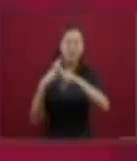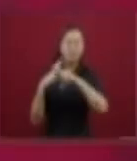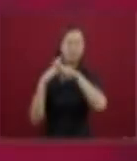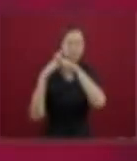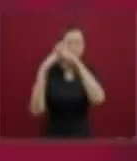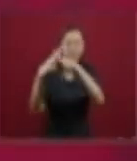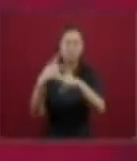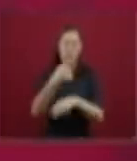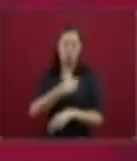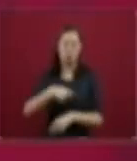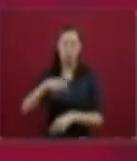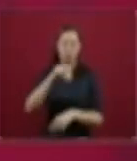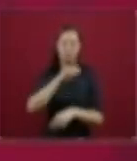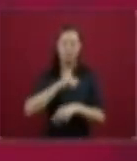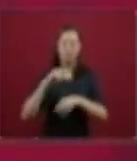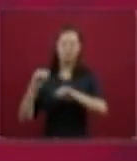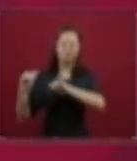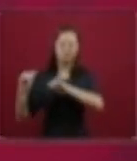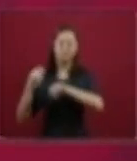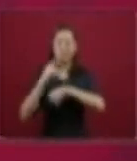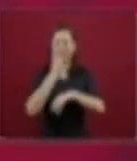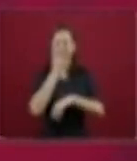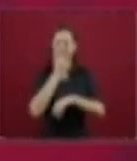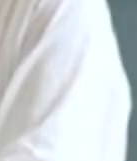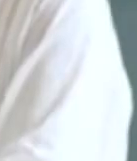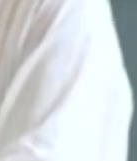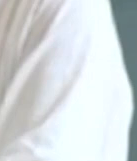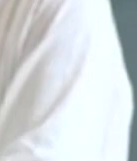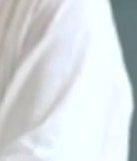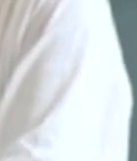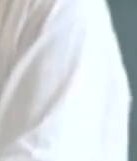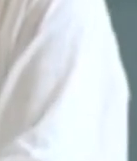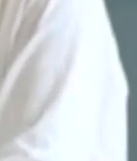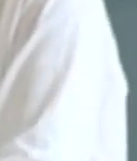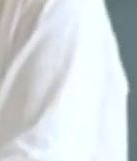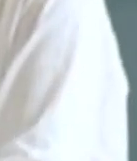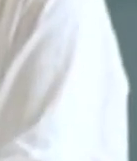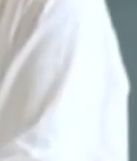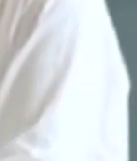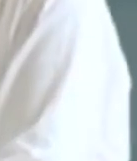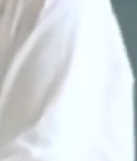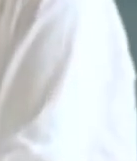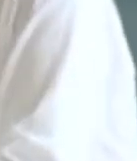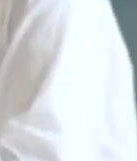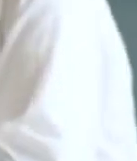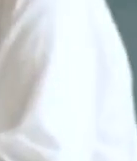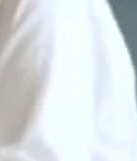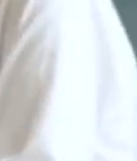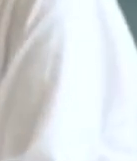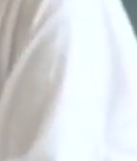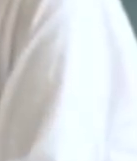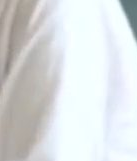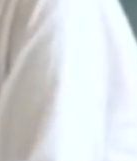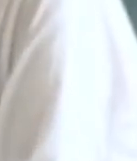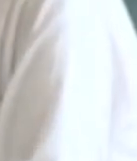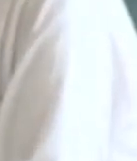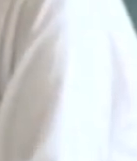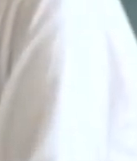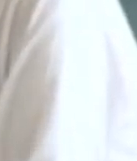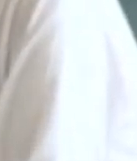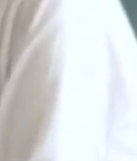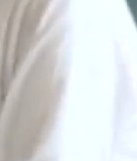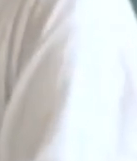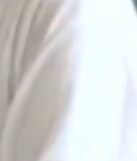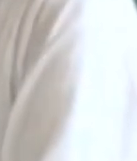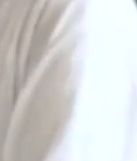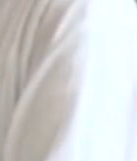momento a gustar ver al presidente decir real en condición que estamos creciendo el 4% pero así